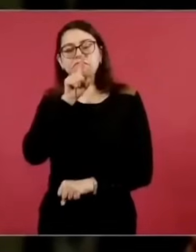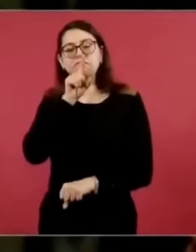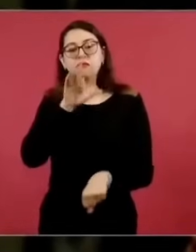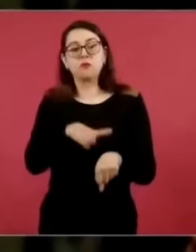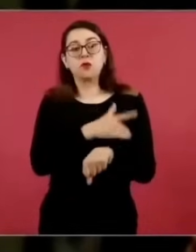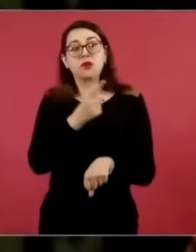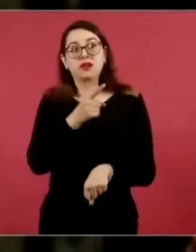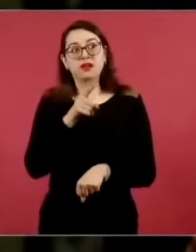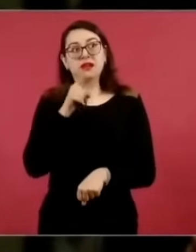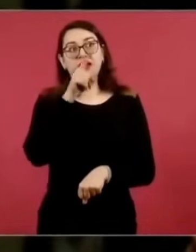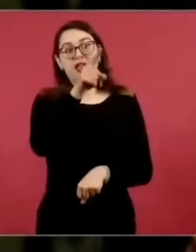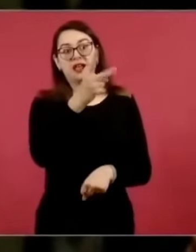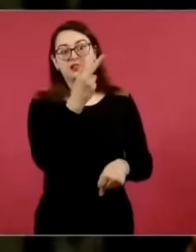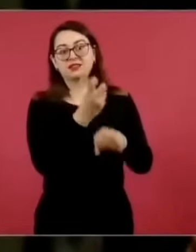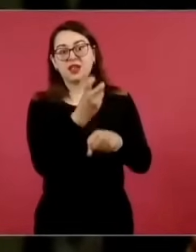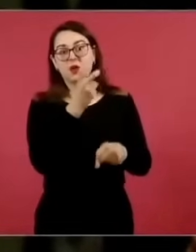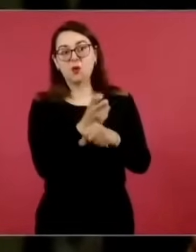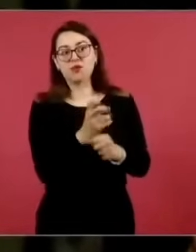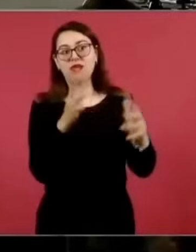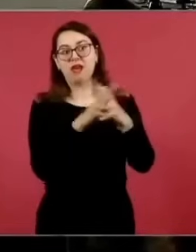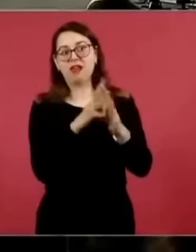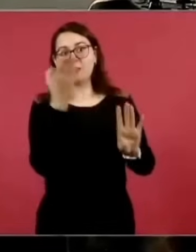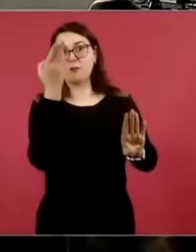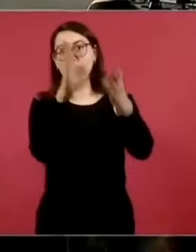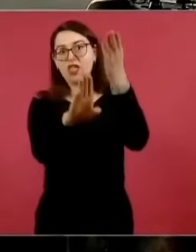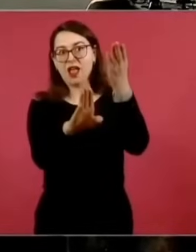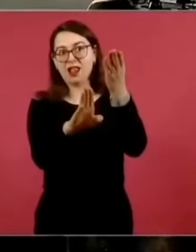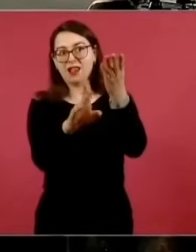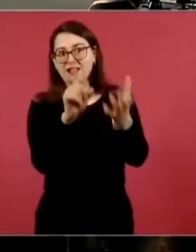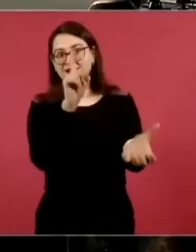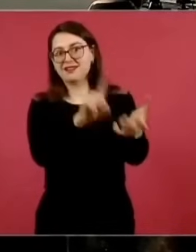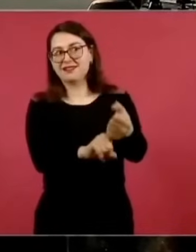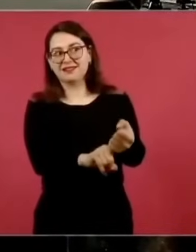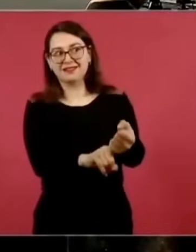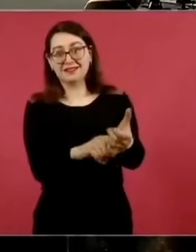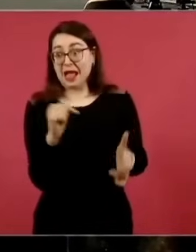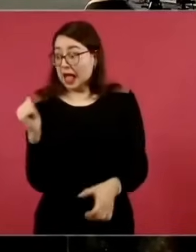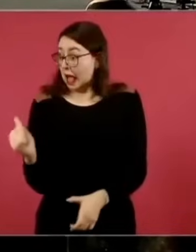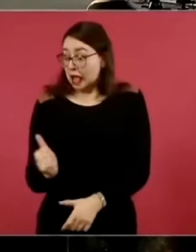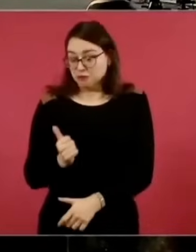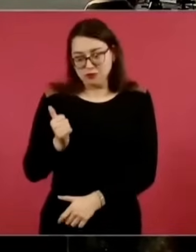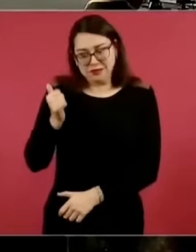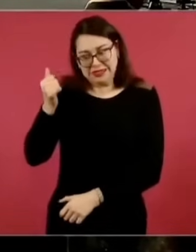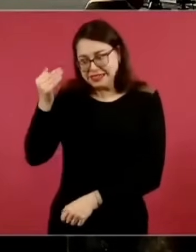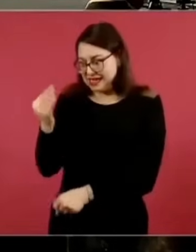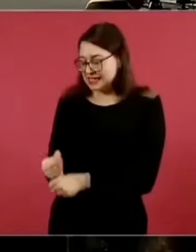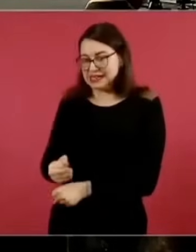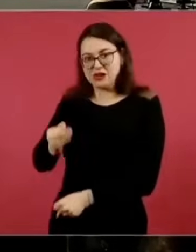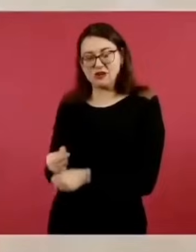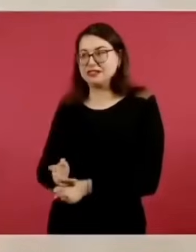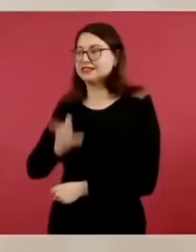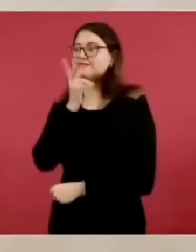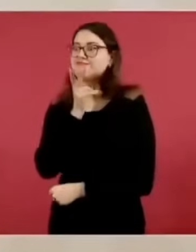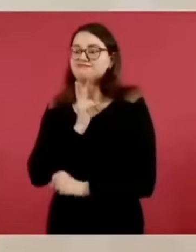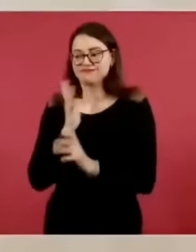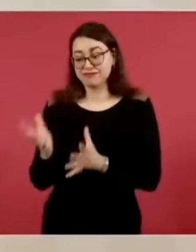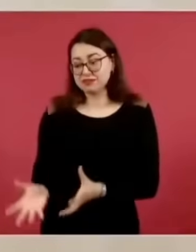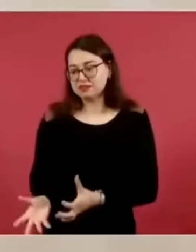Eso los jóvenes políticos también lo tienen que tomar en cuenta. La política es tiempo.